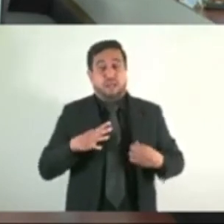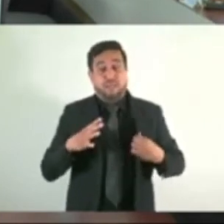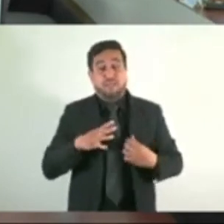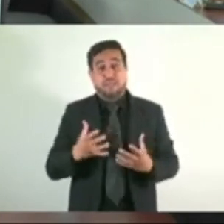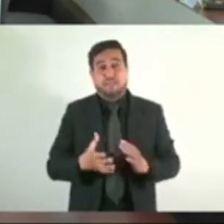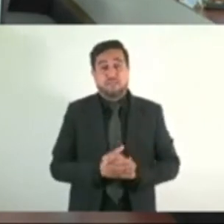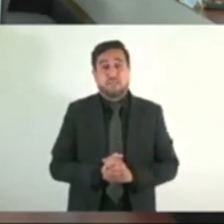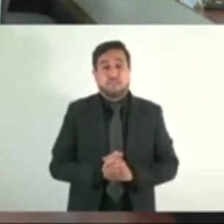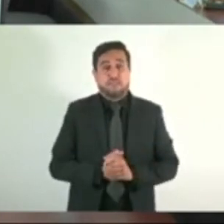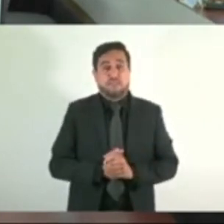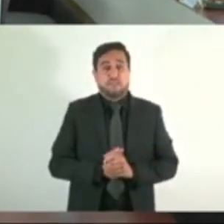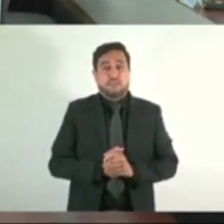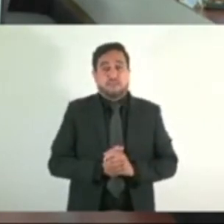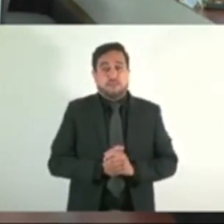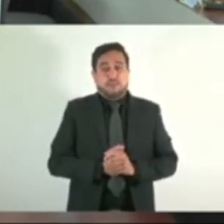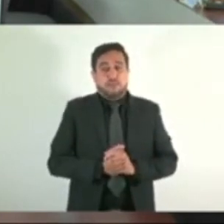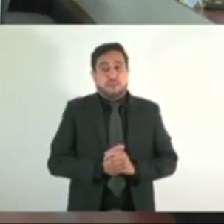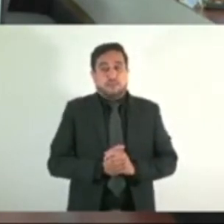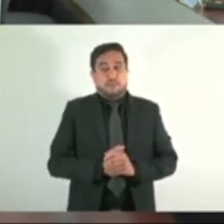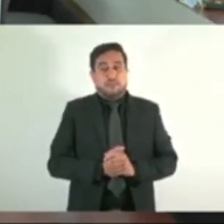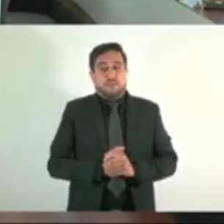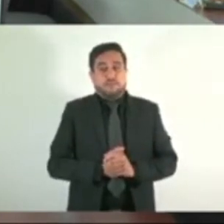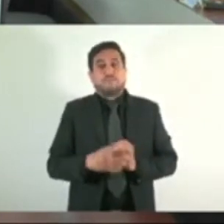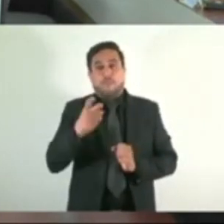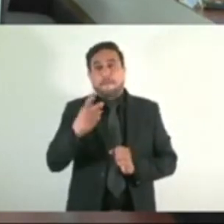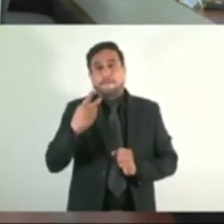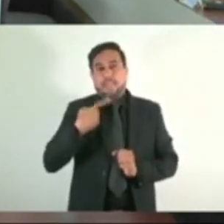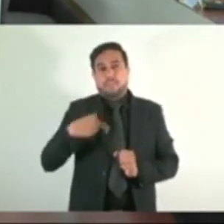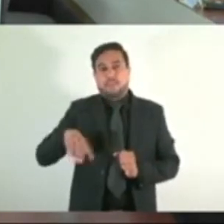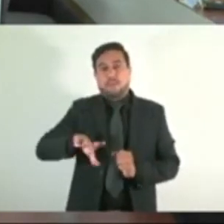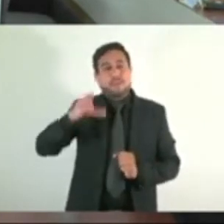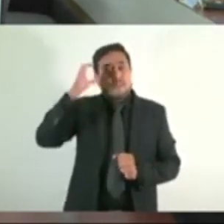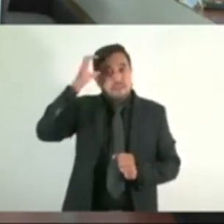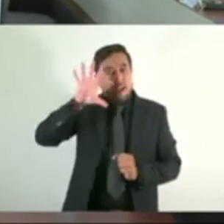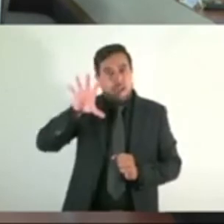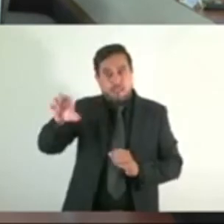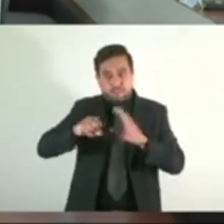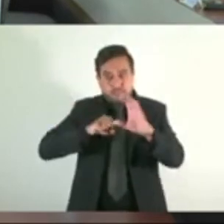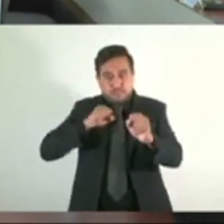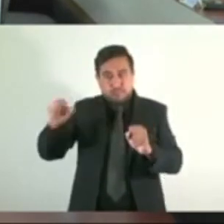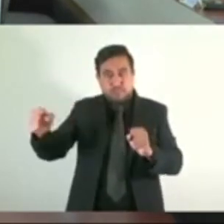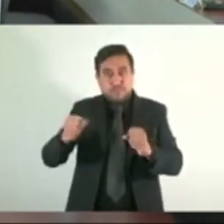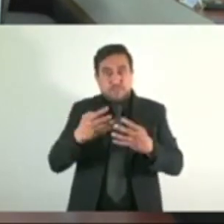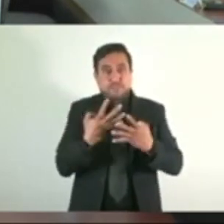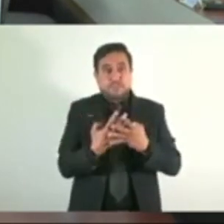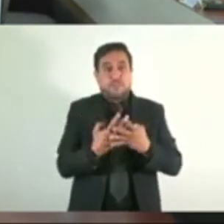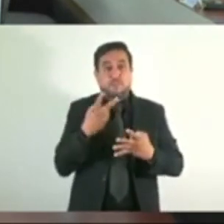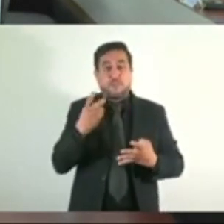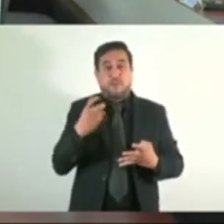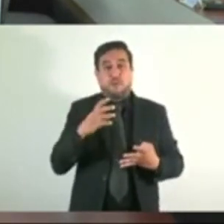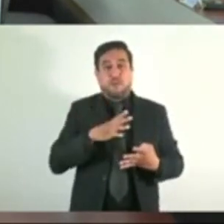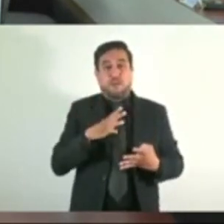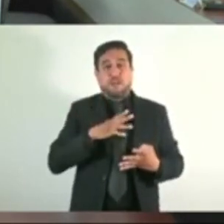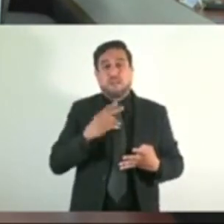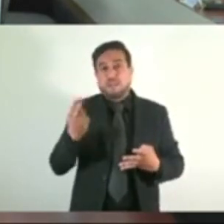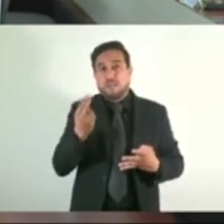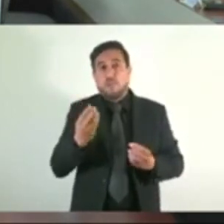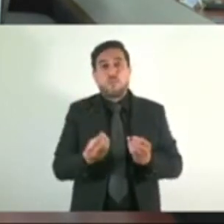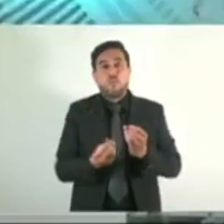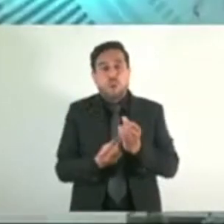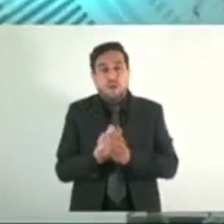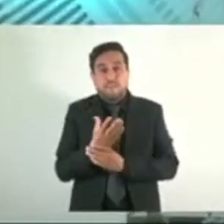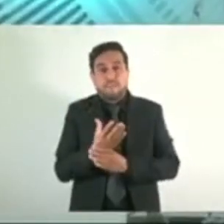ya estos criminales. Al grado que hoy nos obligan a construir una nueva